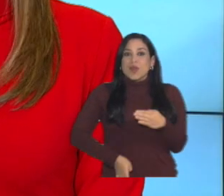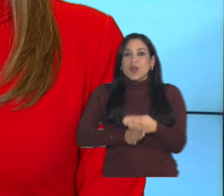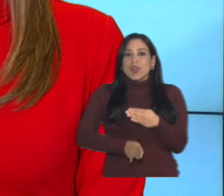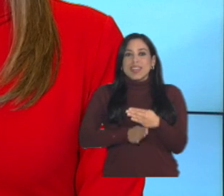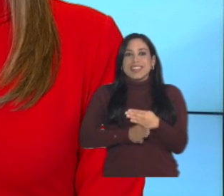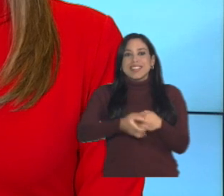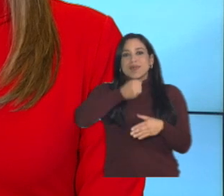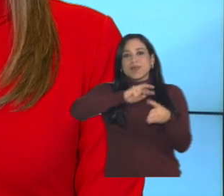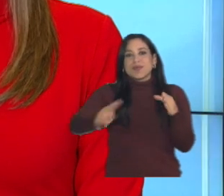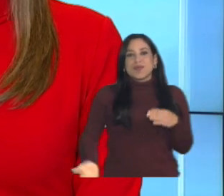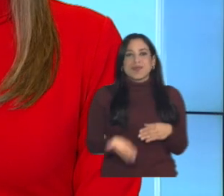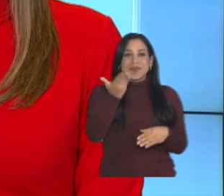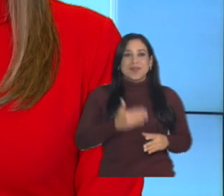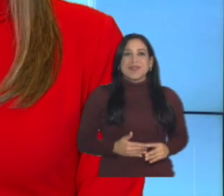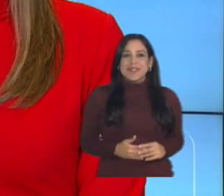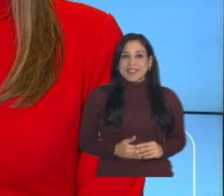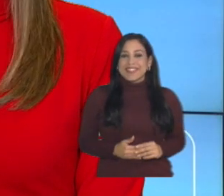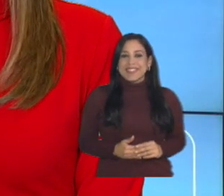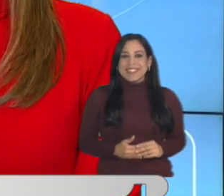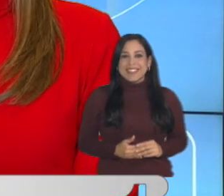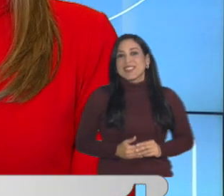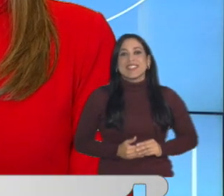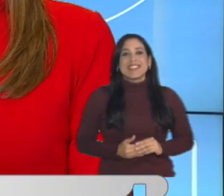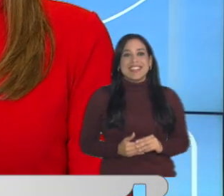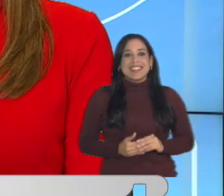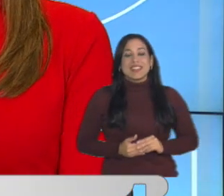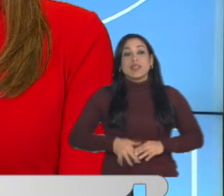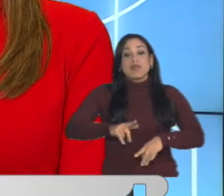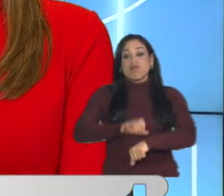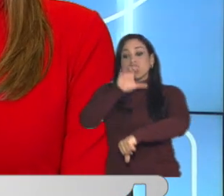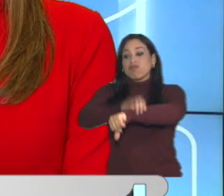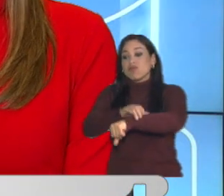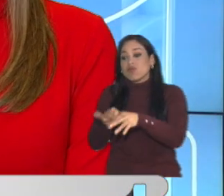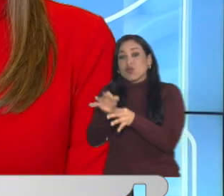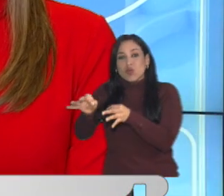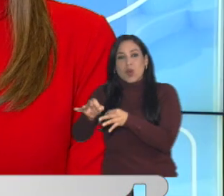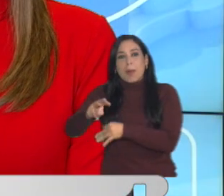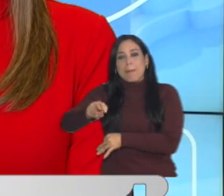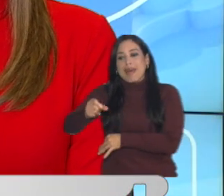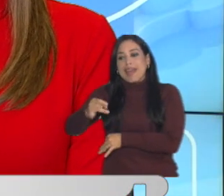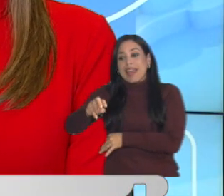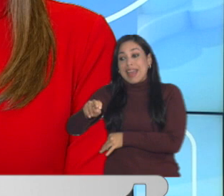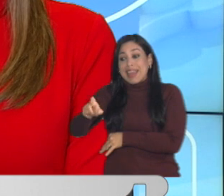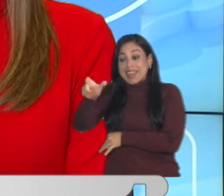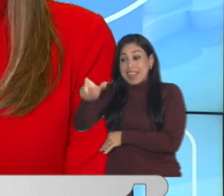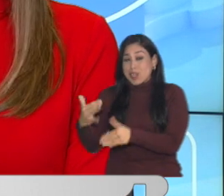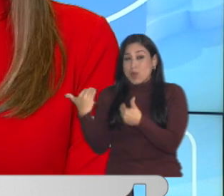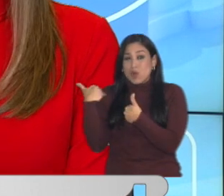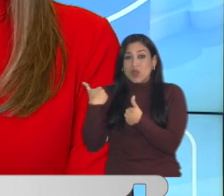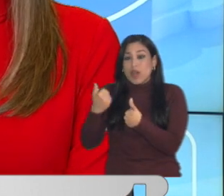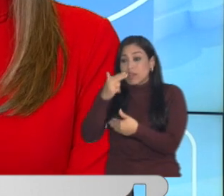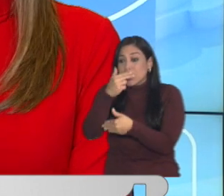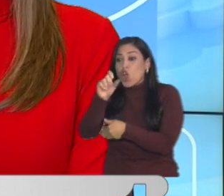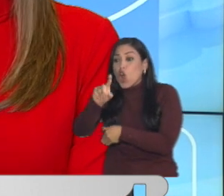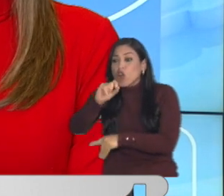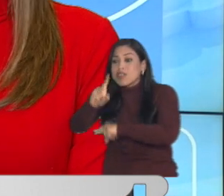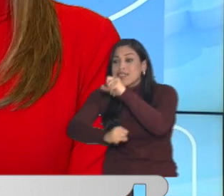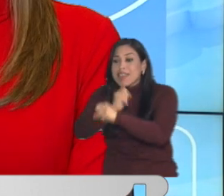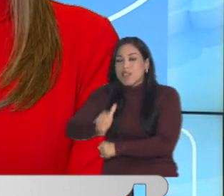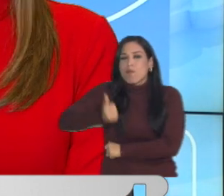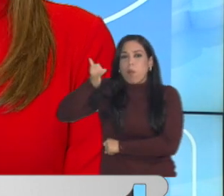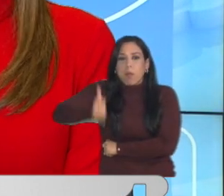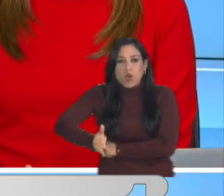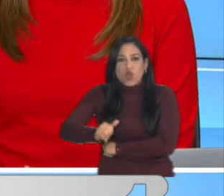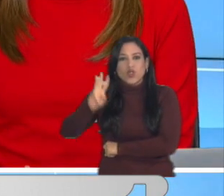Seguimos en Noticentro 1 CMI. Fue capturado en Magangué un hombre señalado de abusar a una menor de 11 años